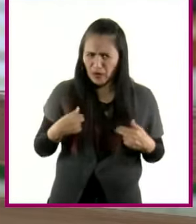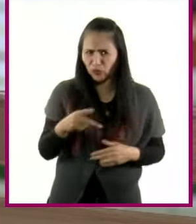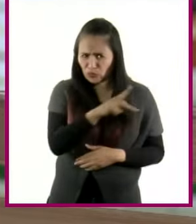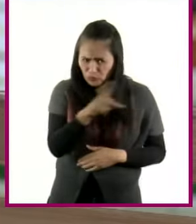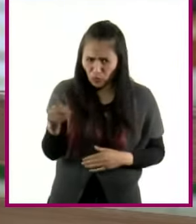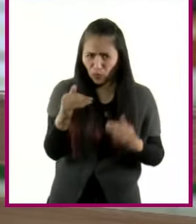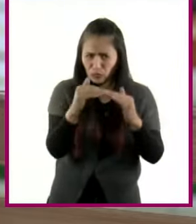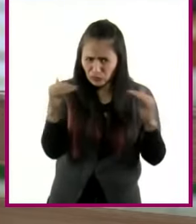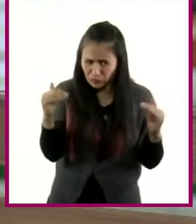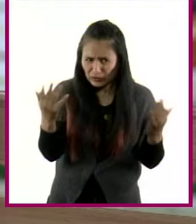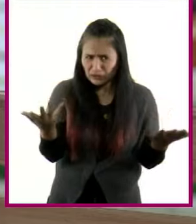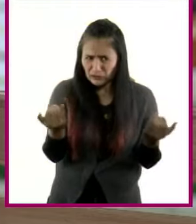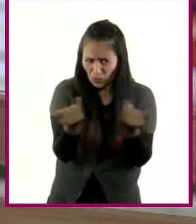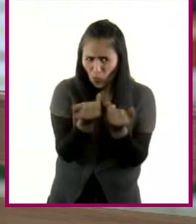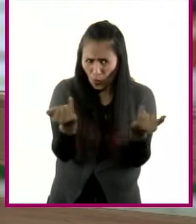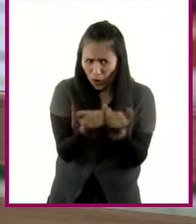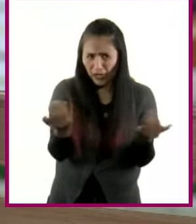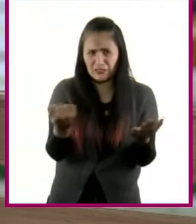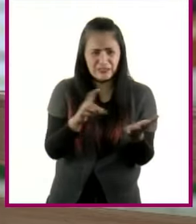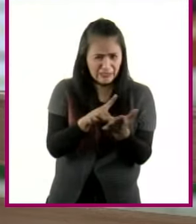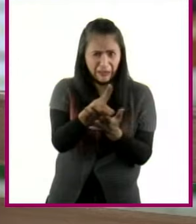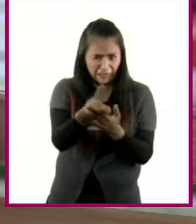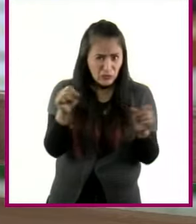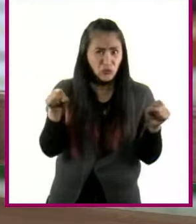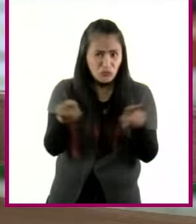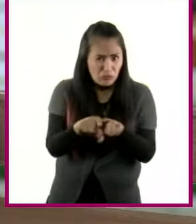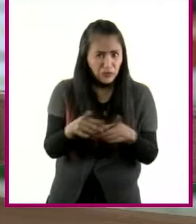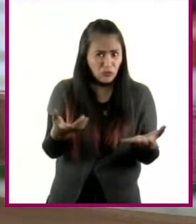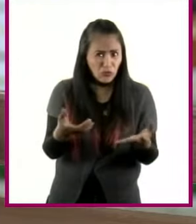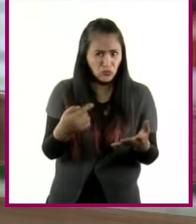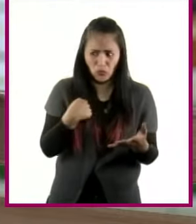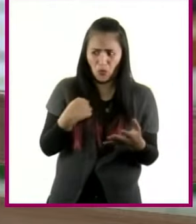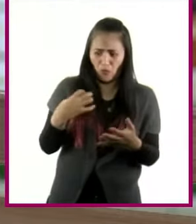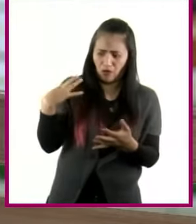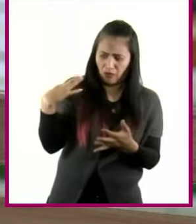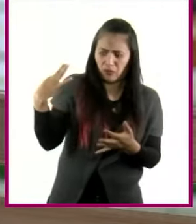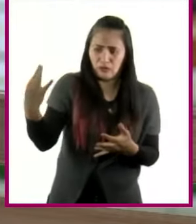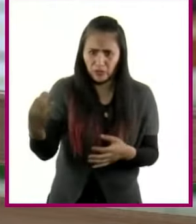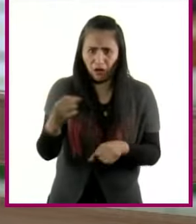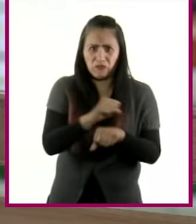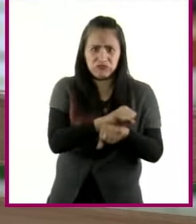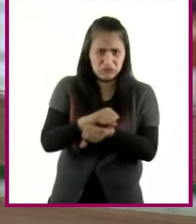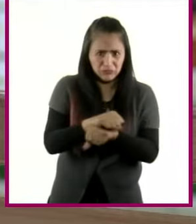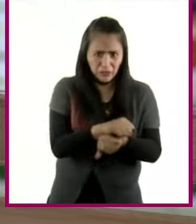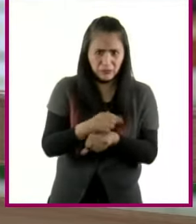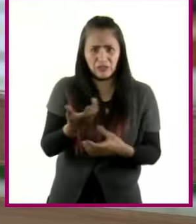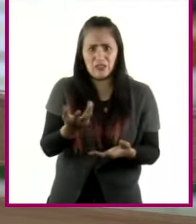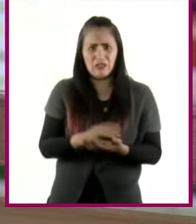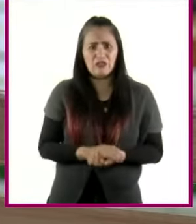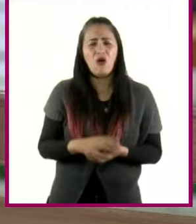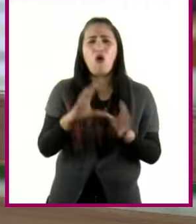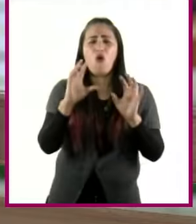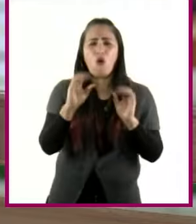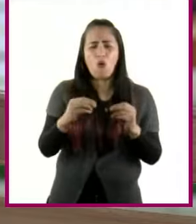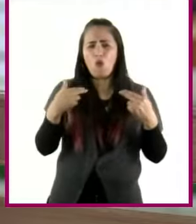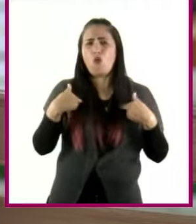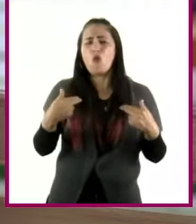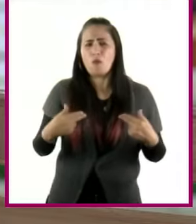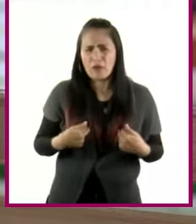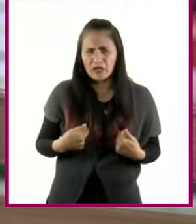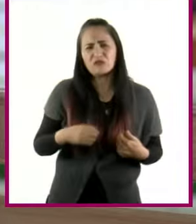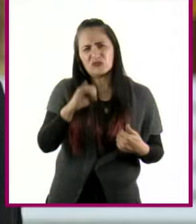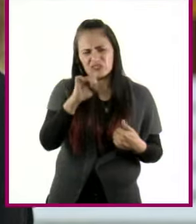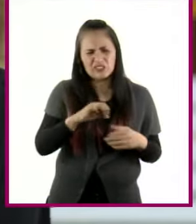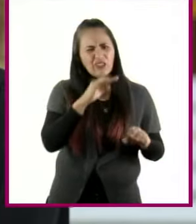por lo tanto tenemos los mismos derechos a que no nos esclavicen, por ejemplo, o si hay algunos seres humanos a los que se les pueda tratar de